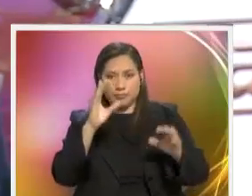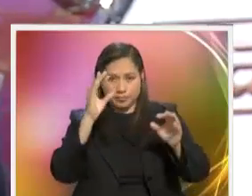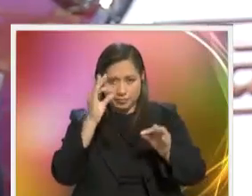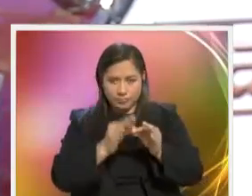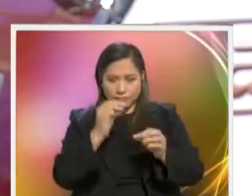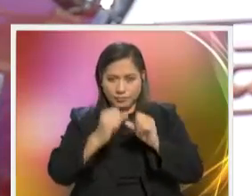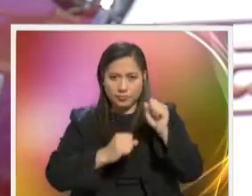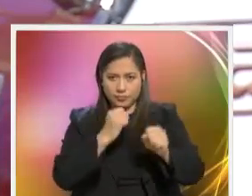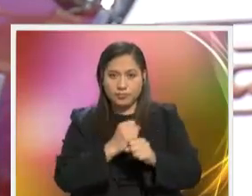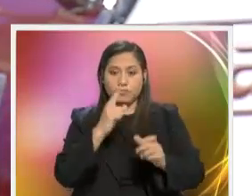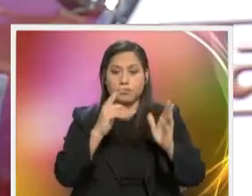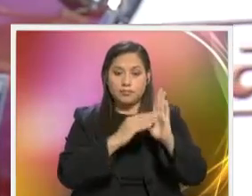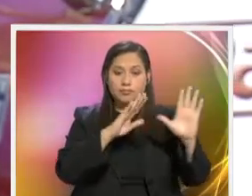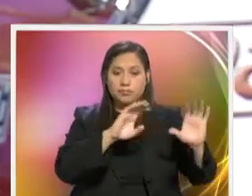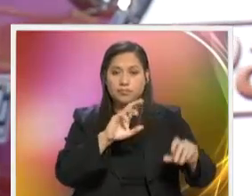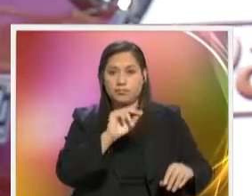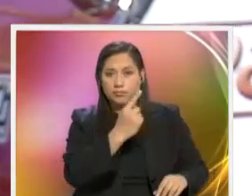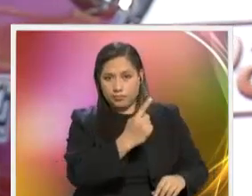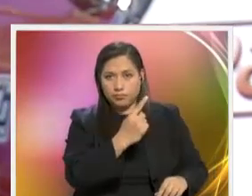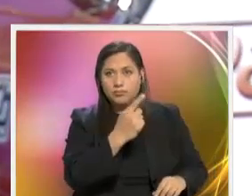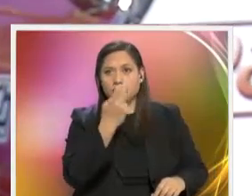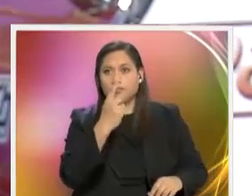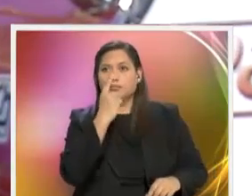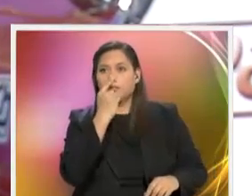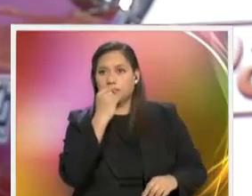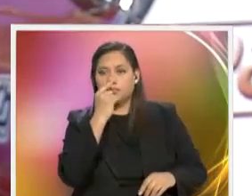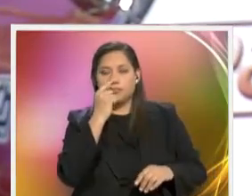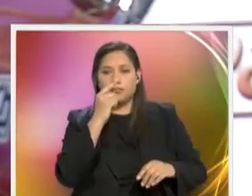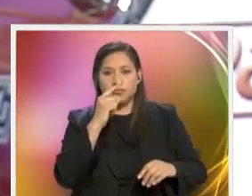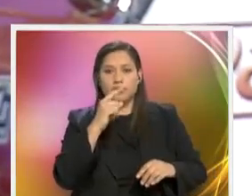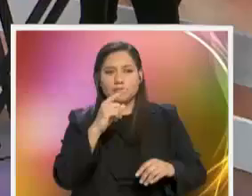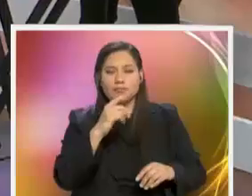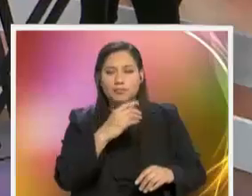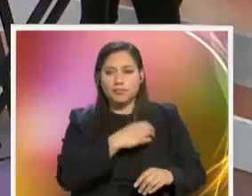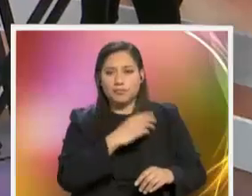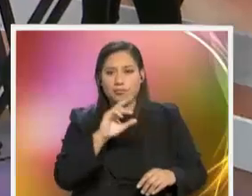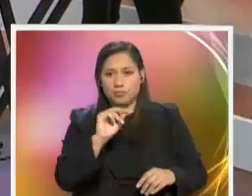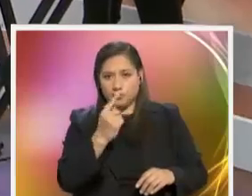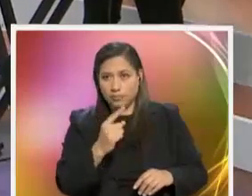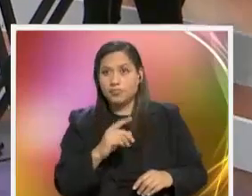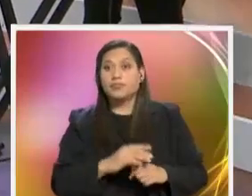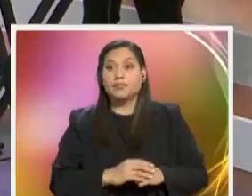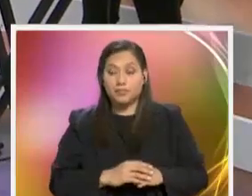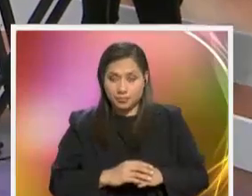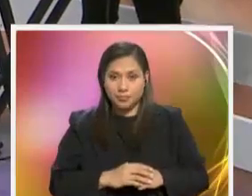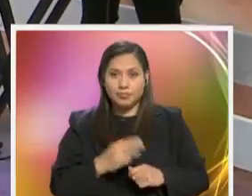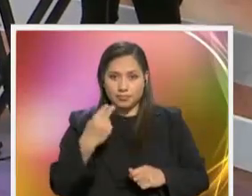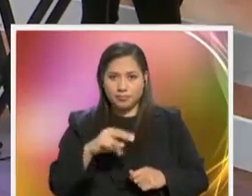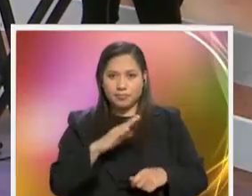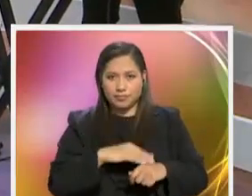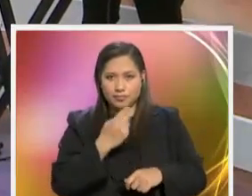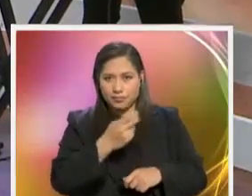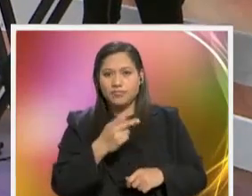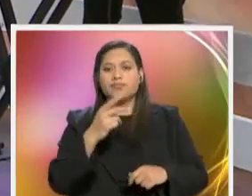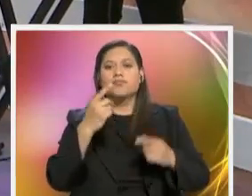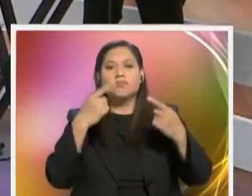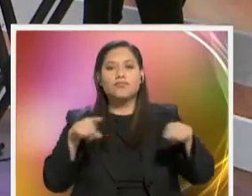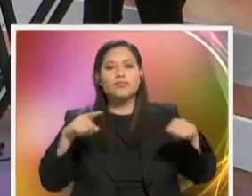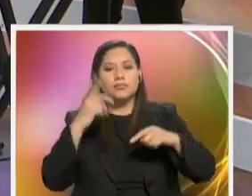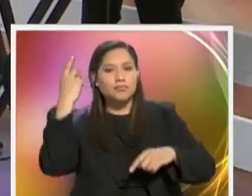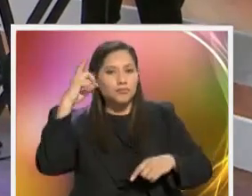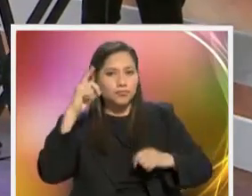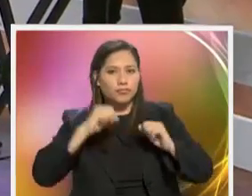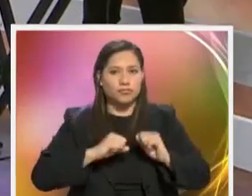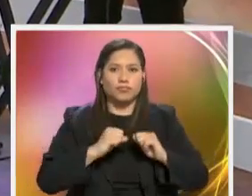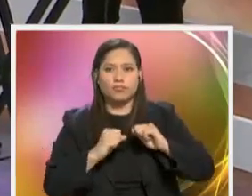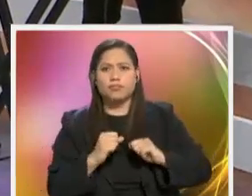ya de carrera. Desde 1981, de ahí viene el nombre del grupo. ¡Wow! Ustedes son toda una institución entonces en lo que es la música duranguense.